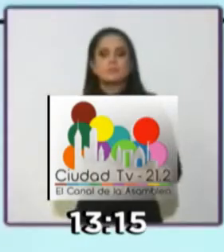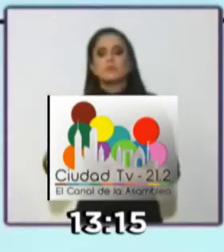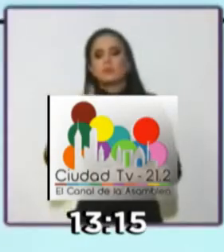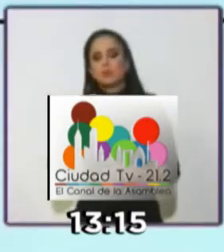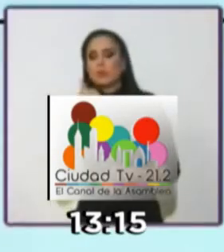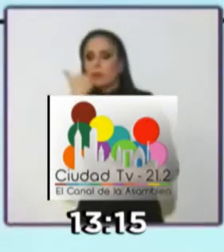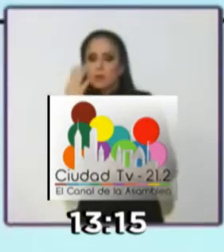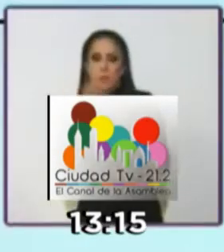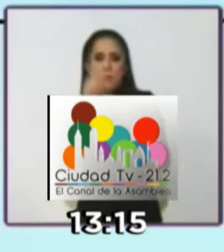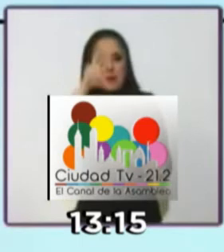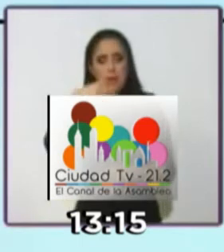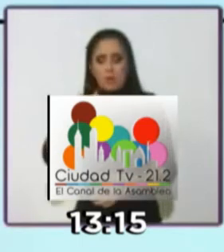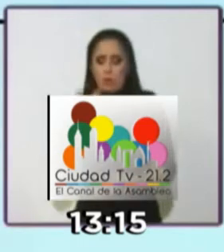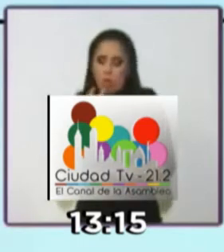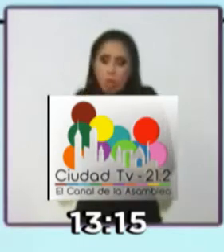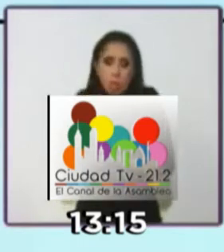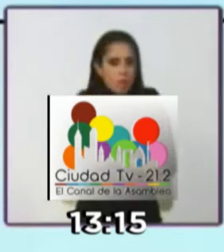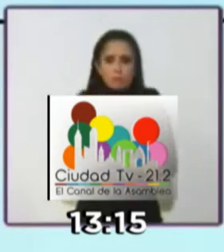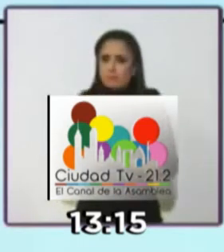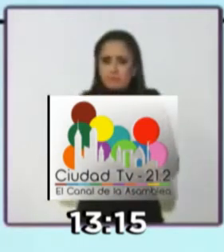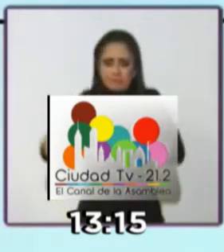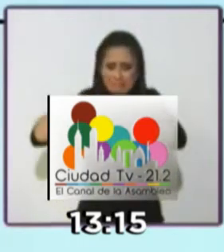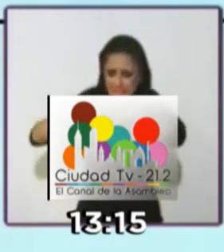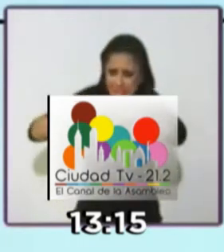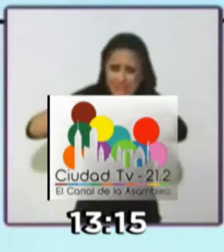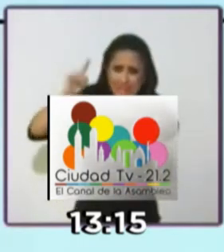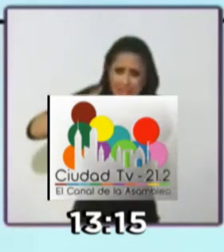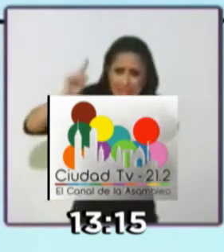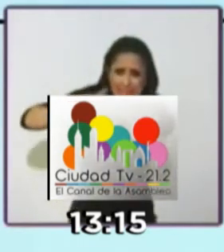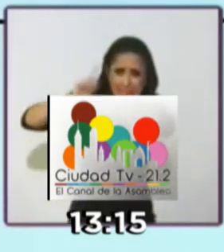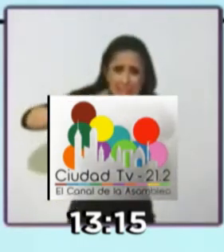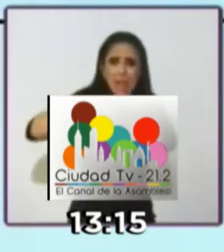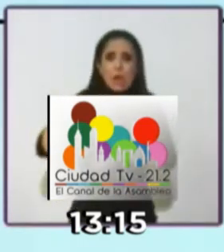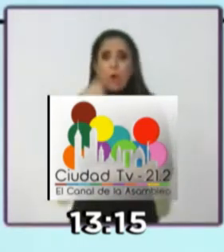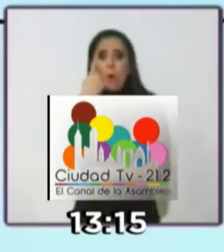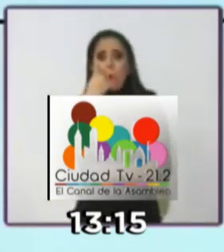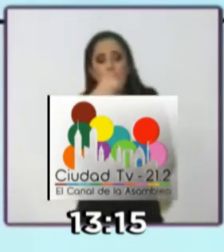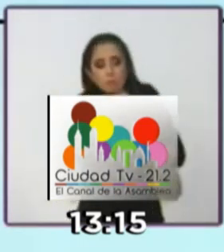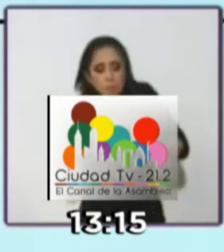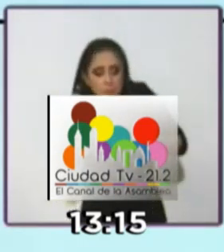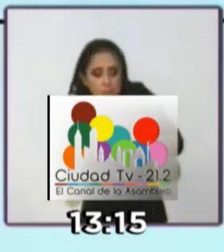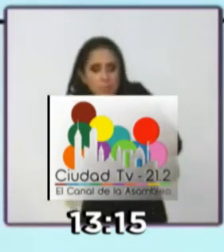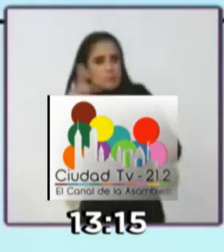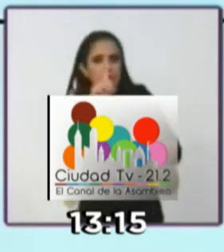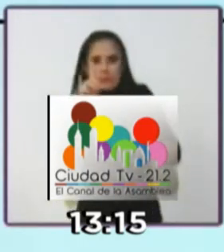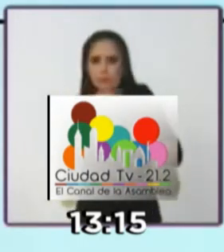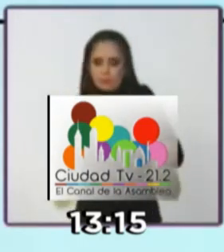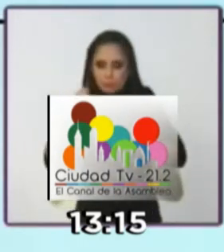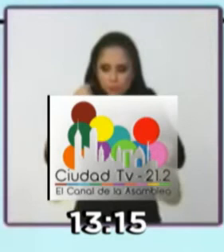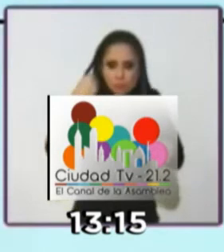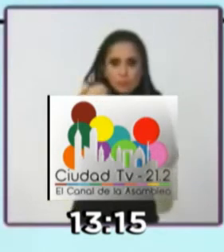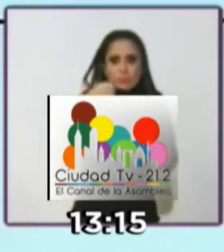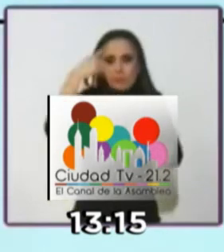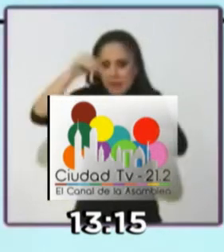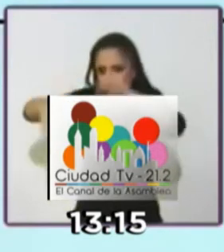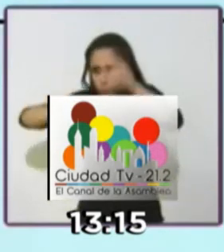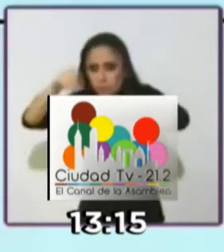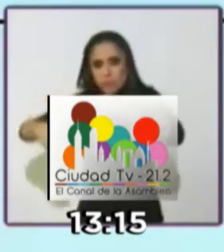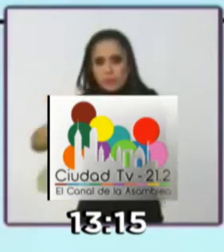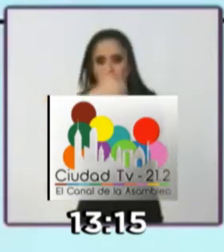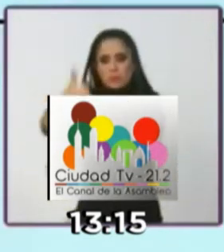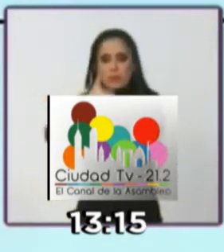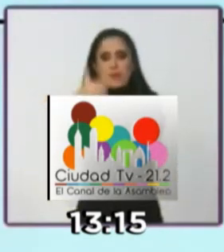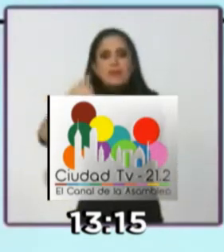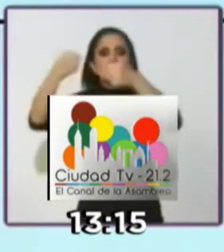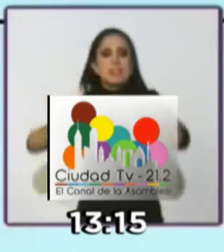voy a descansar un solo día y no voy a escatimar un solo peso en hacer de esta ciudad una ciudad segura. Voy a acabar con